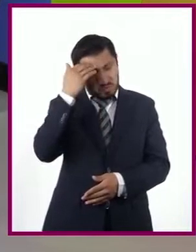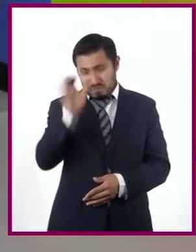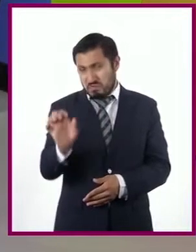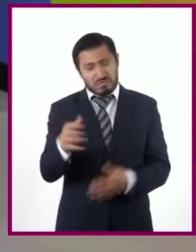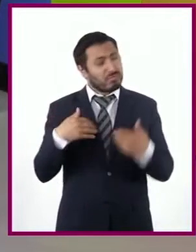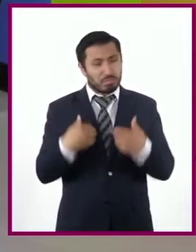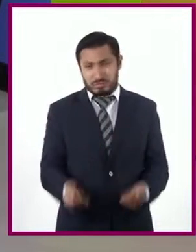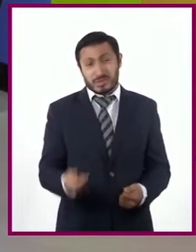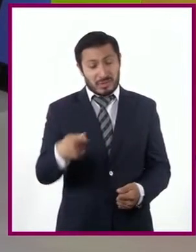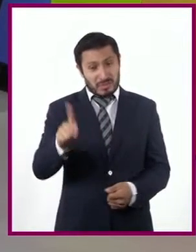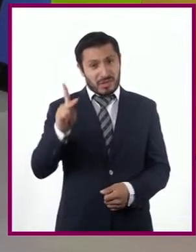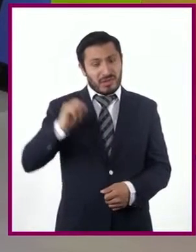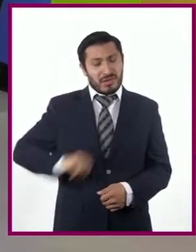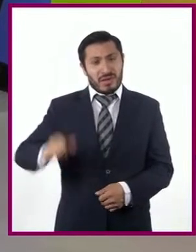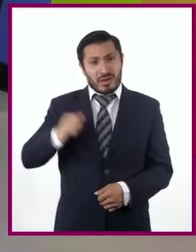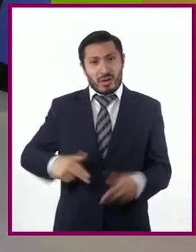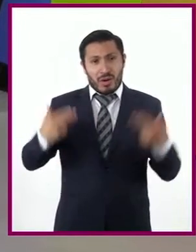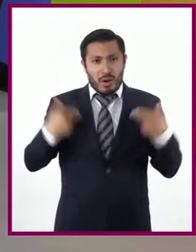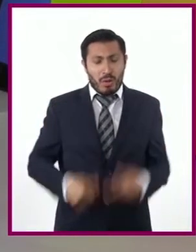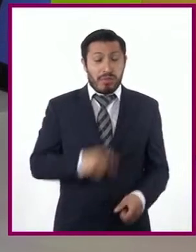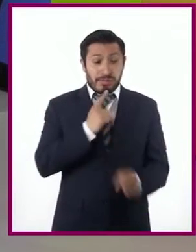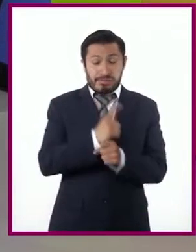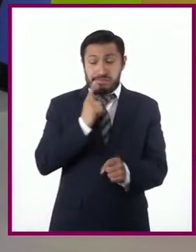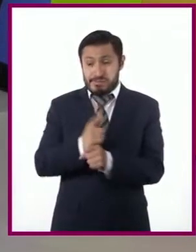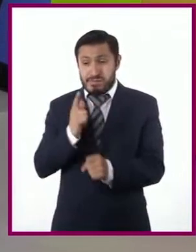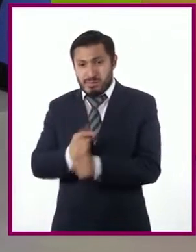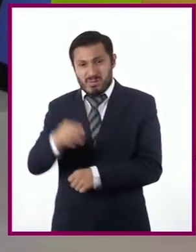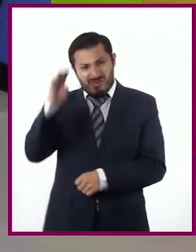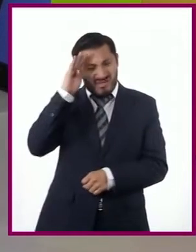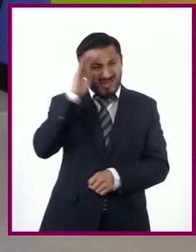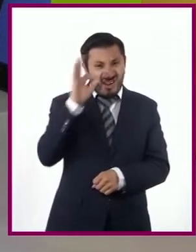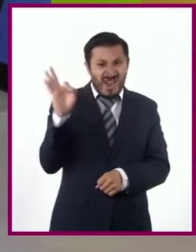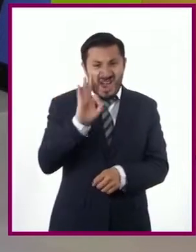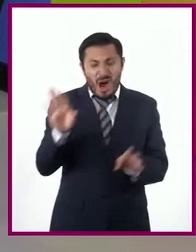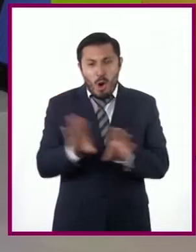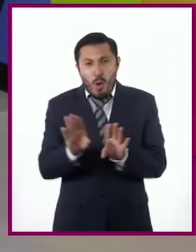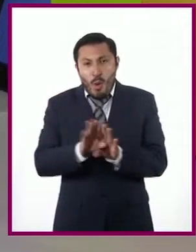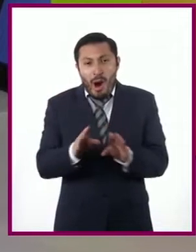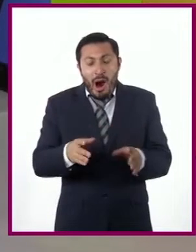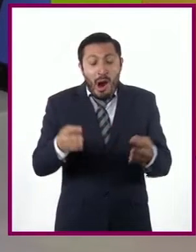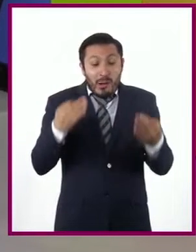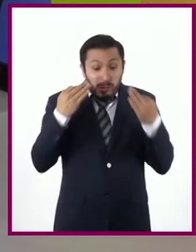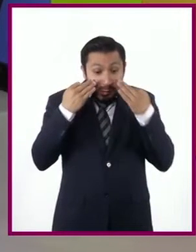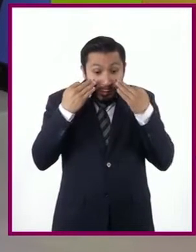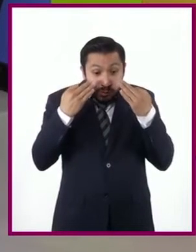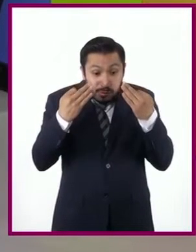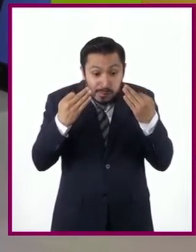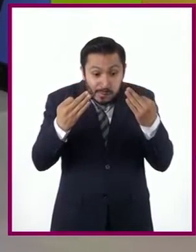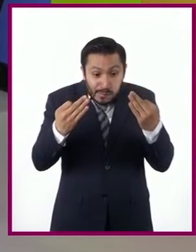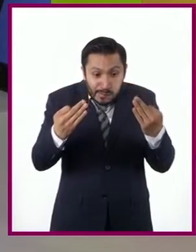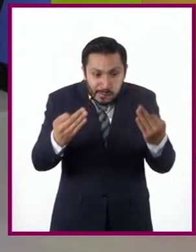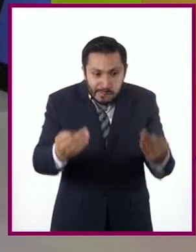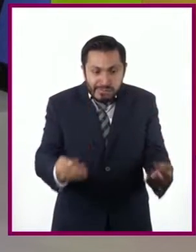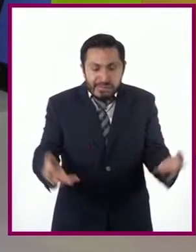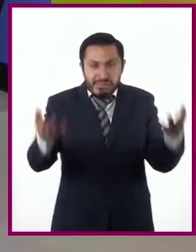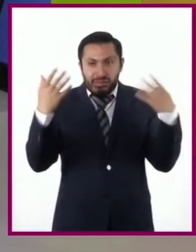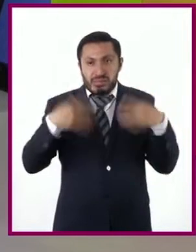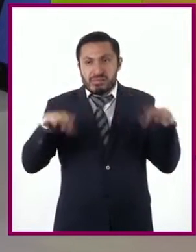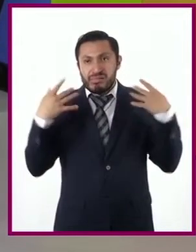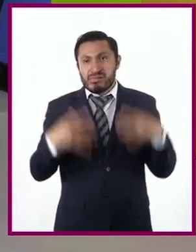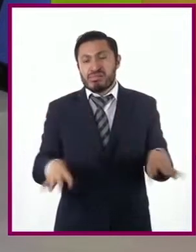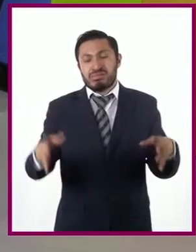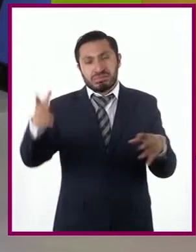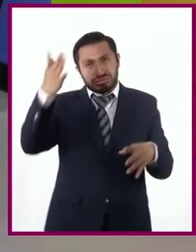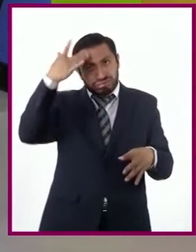antiguos humanos que descubrían estos organismos pensaban que tenían ante ellos pruebas de la existencia de seres mágicos